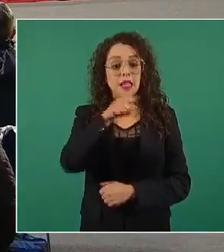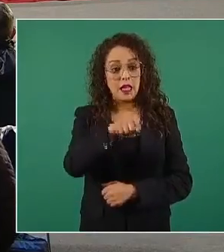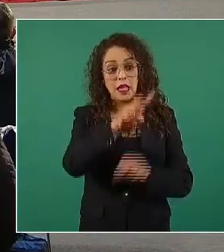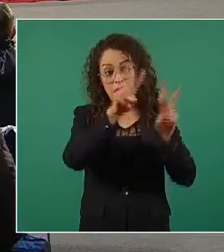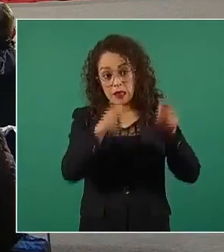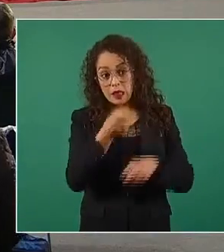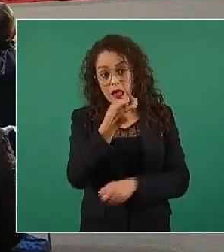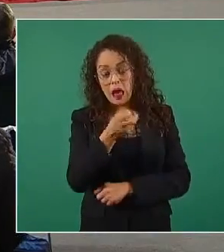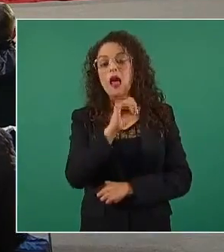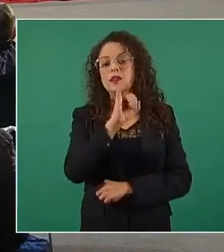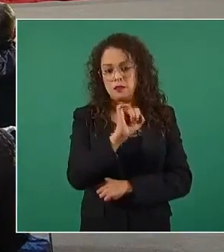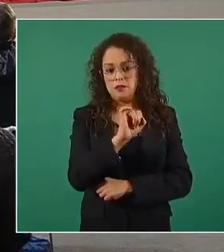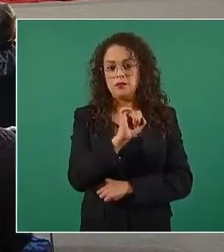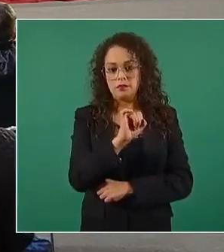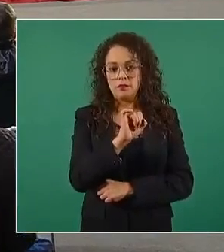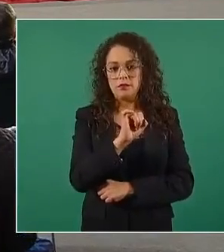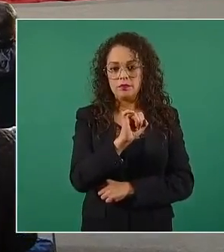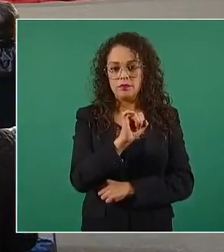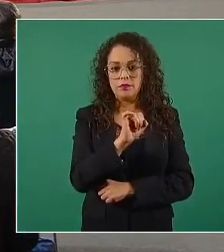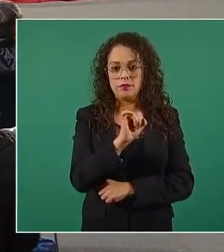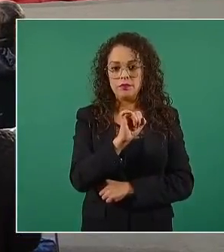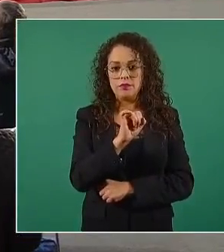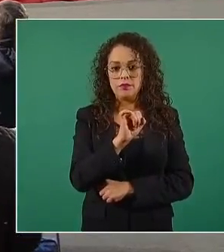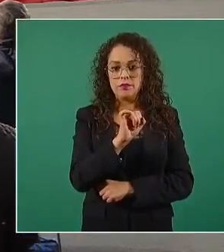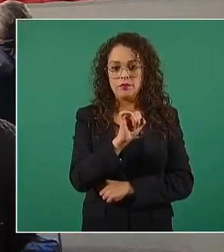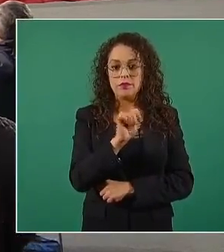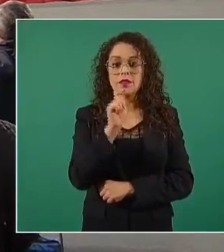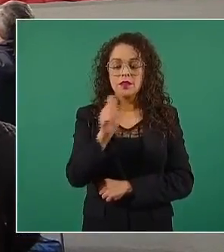El regreso a clases, ¿les parece?